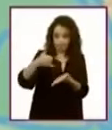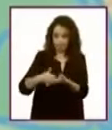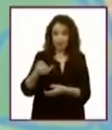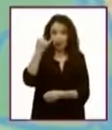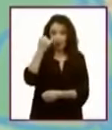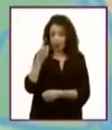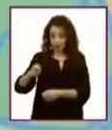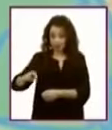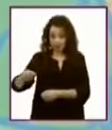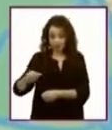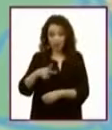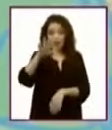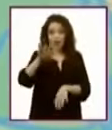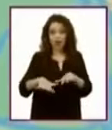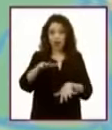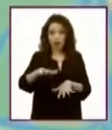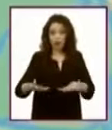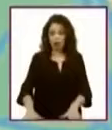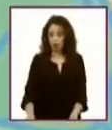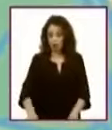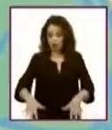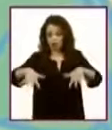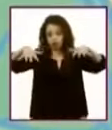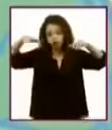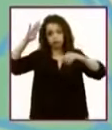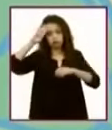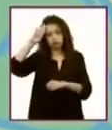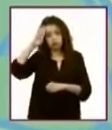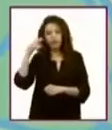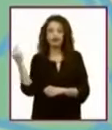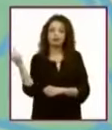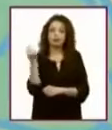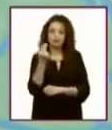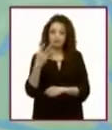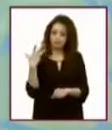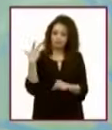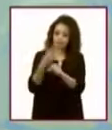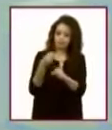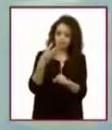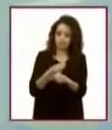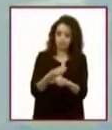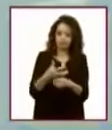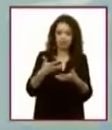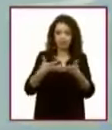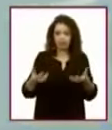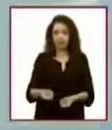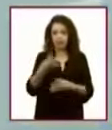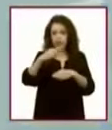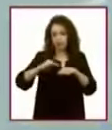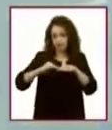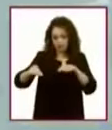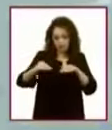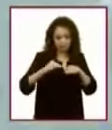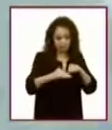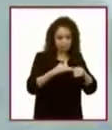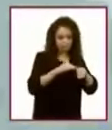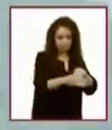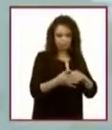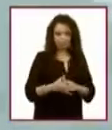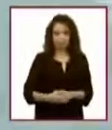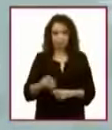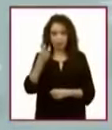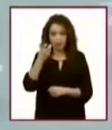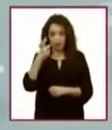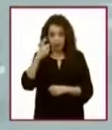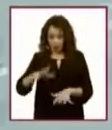estos, tuvieron que resolver problemas de medición de la tierra. Asimismo, las inundaciones provocadas por